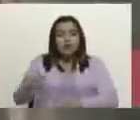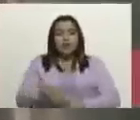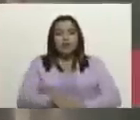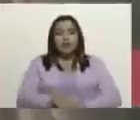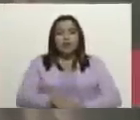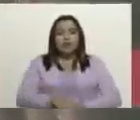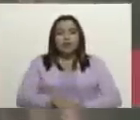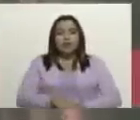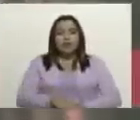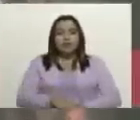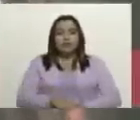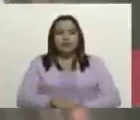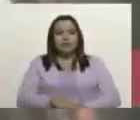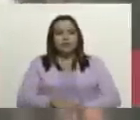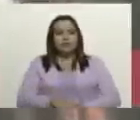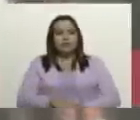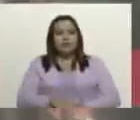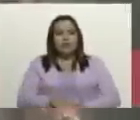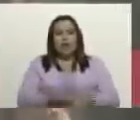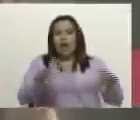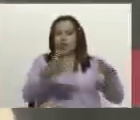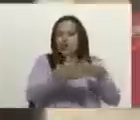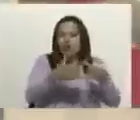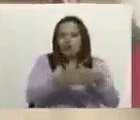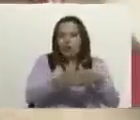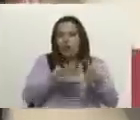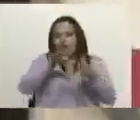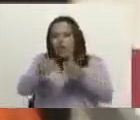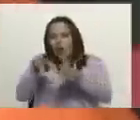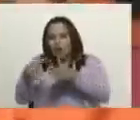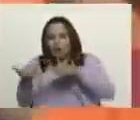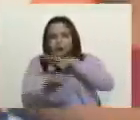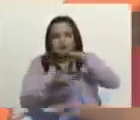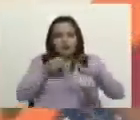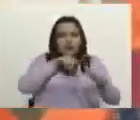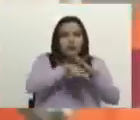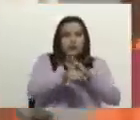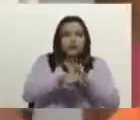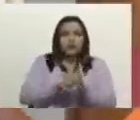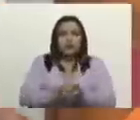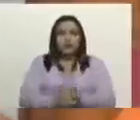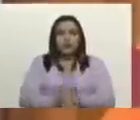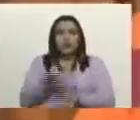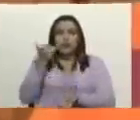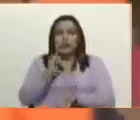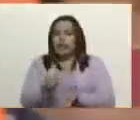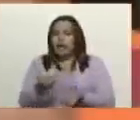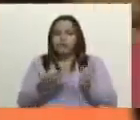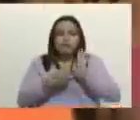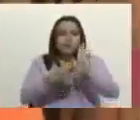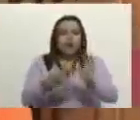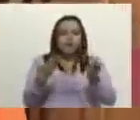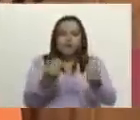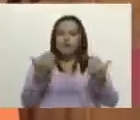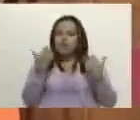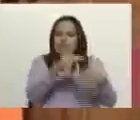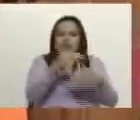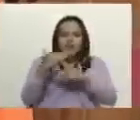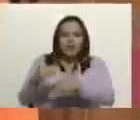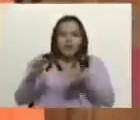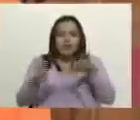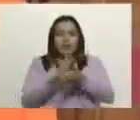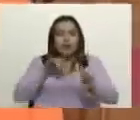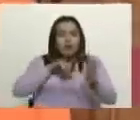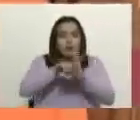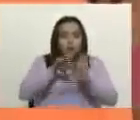de mafias, se trata de redes que venían trabajando en altos niveles de corrupción. Acuérdense que no